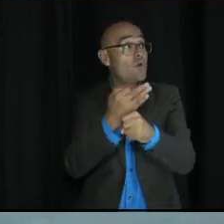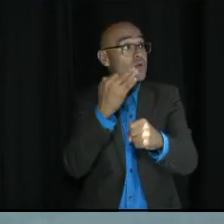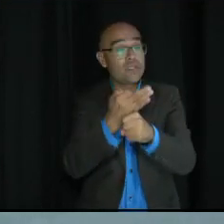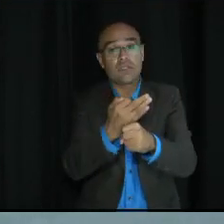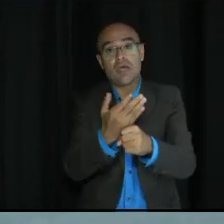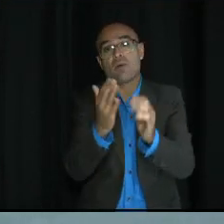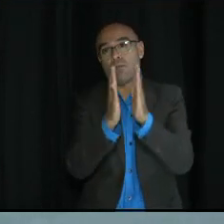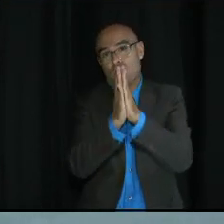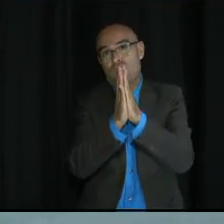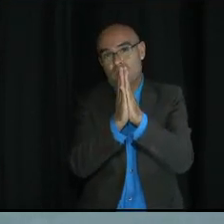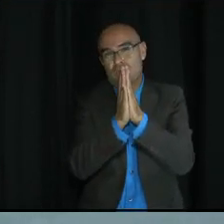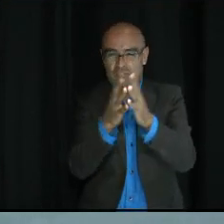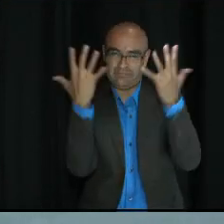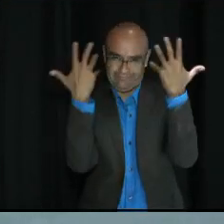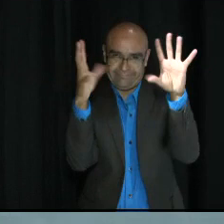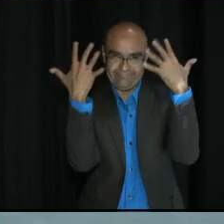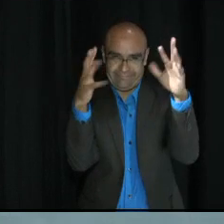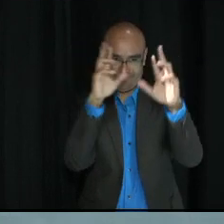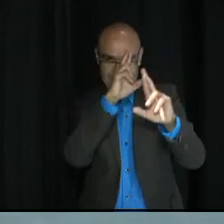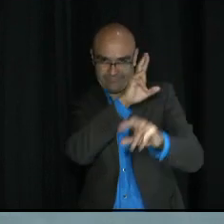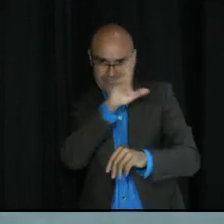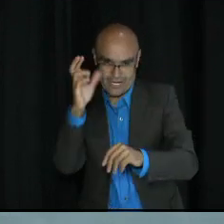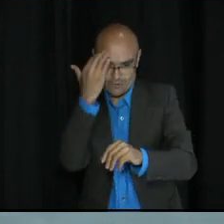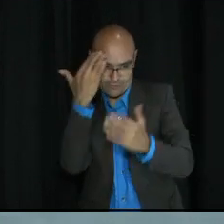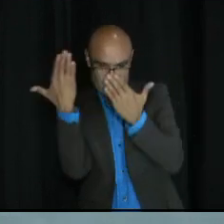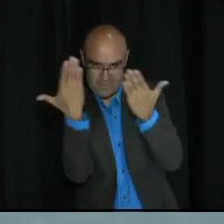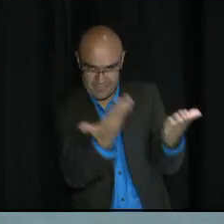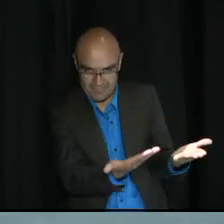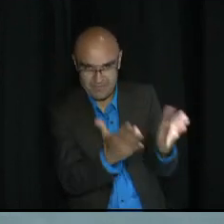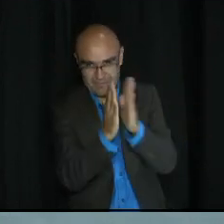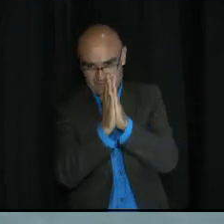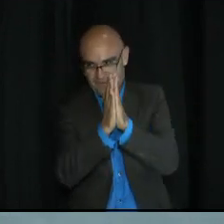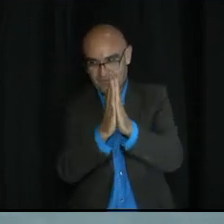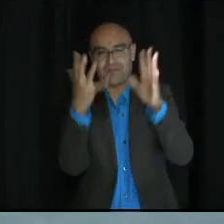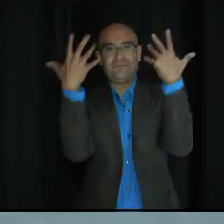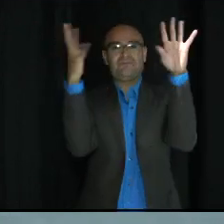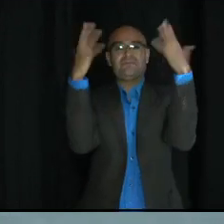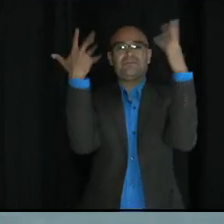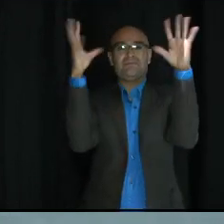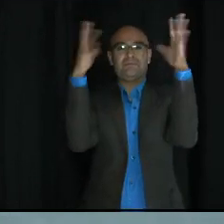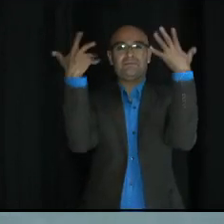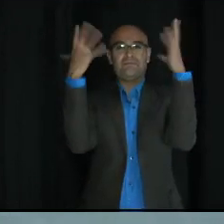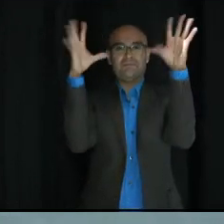que pedirles que me hagan un gran aplauso para las personas que nos hicieron favor de exponer el día de hoy.